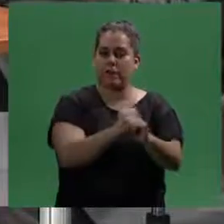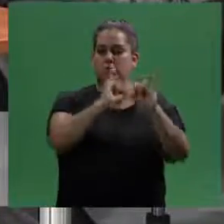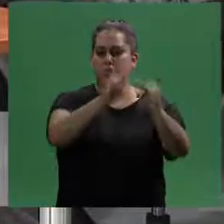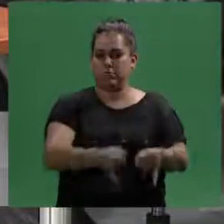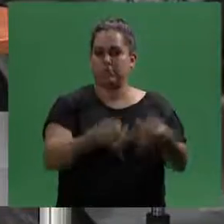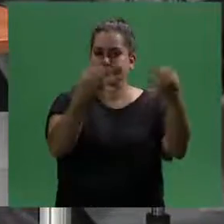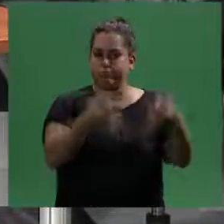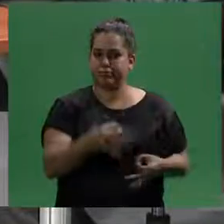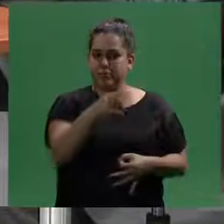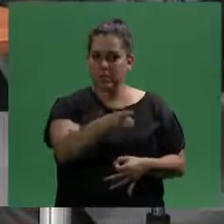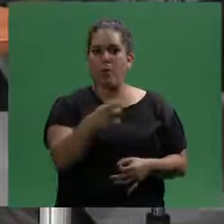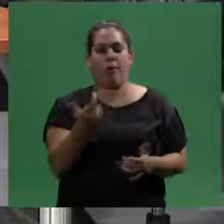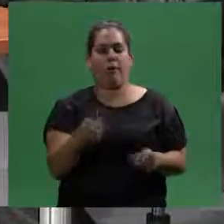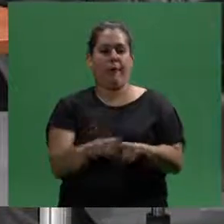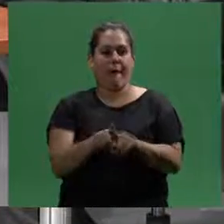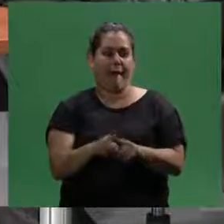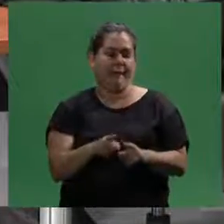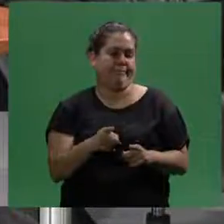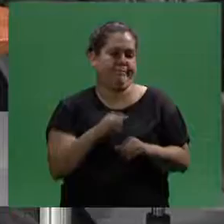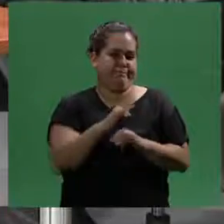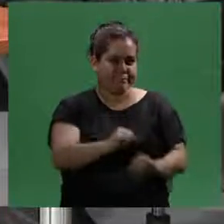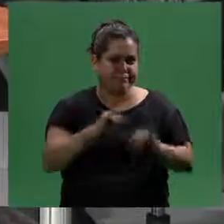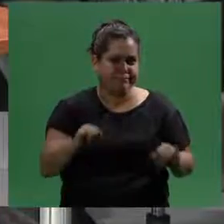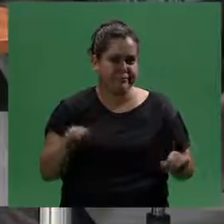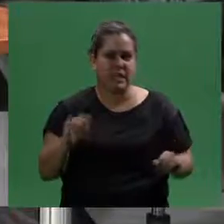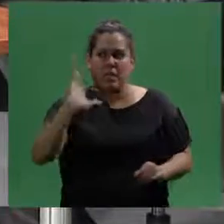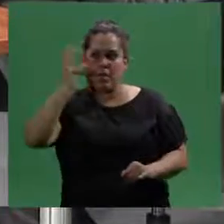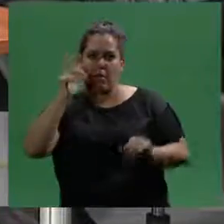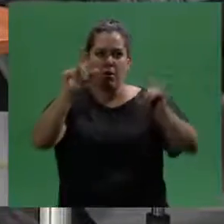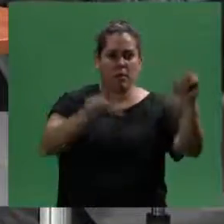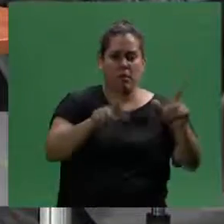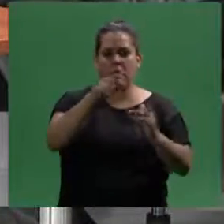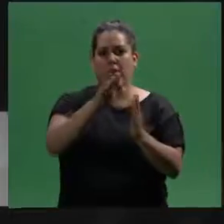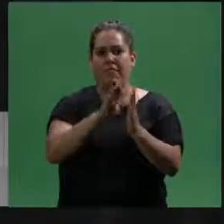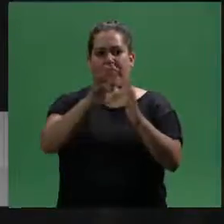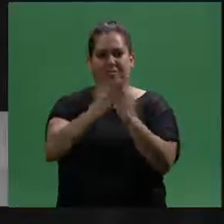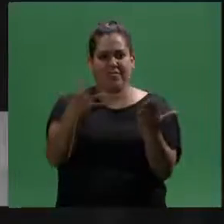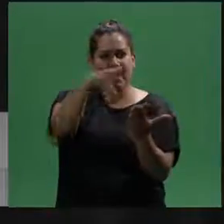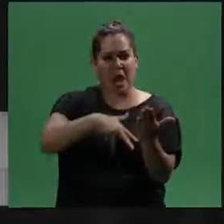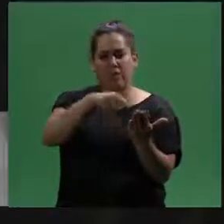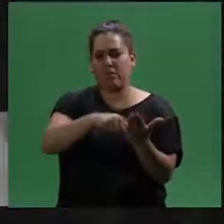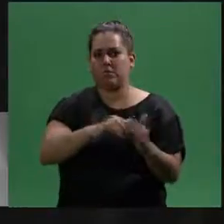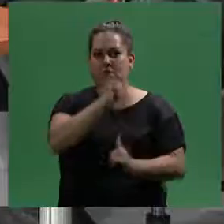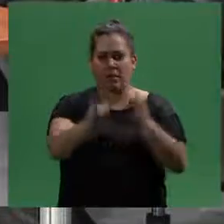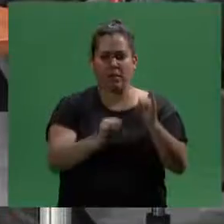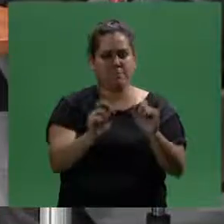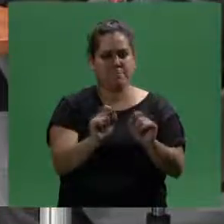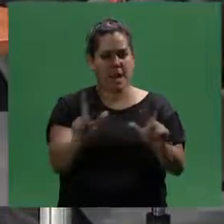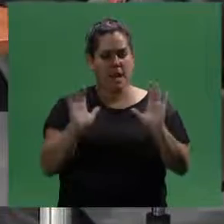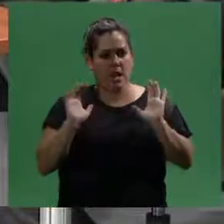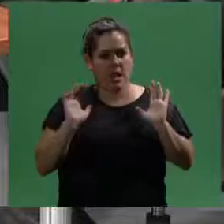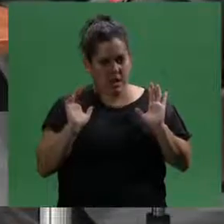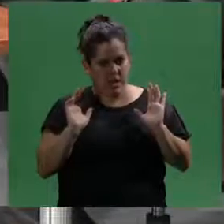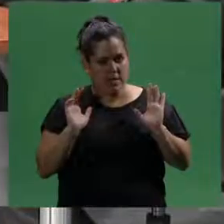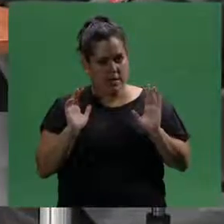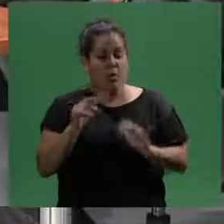fundamental porque es cuestión de diarios, de etapas y de un montón de medios de comunicación que en parte no informan correctamente. Exacto,